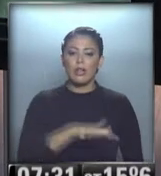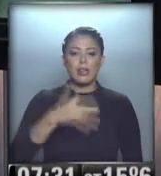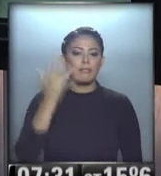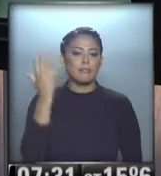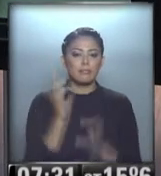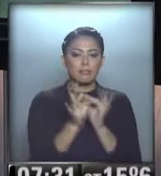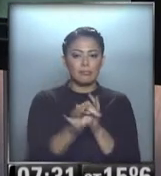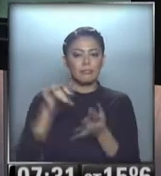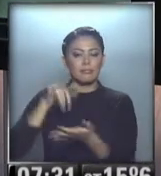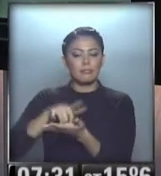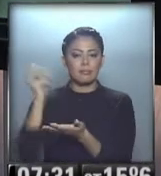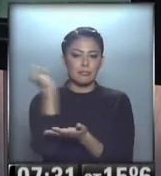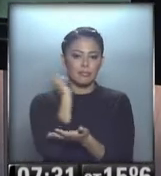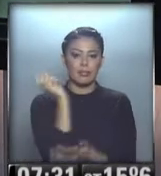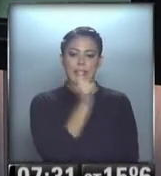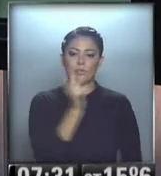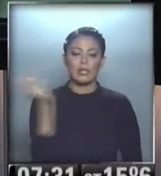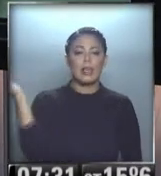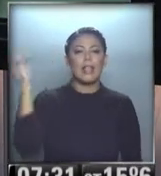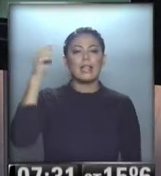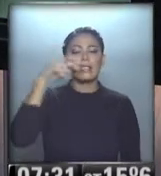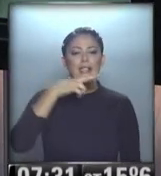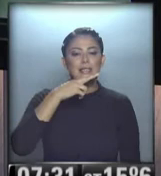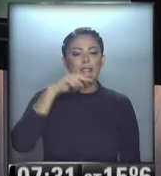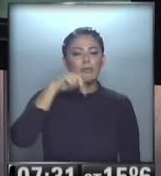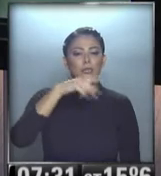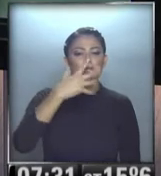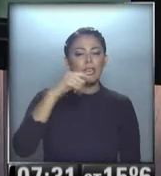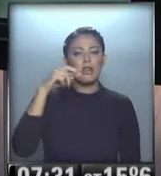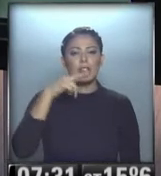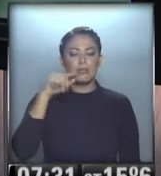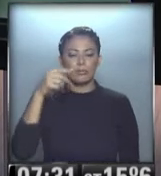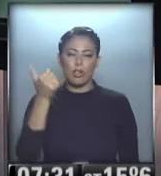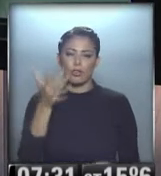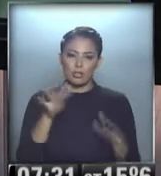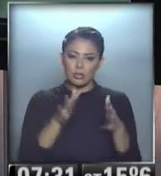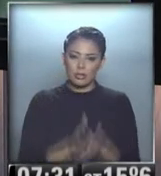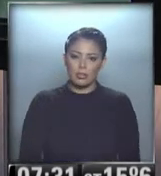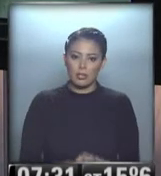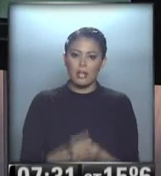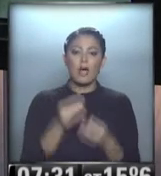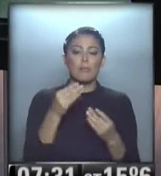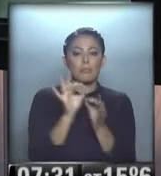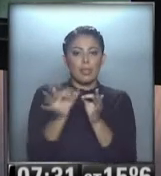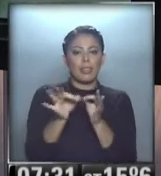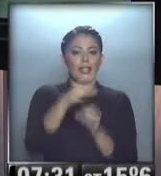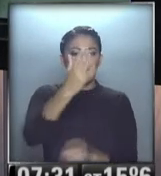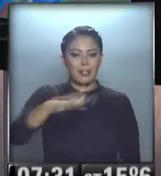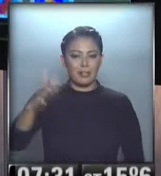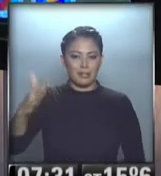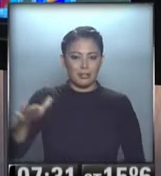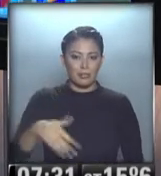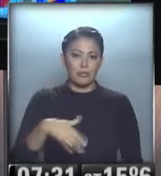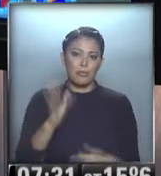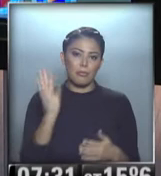y Aeroparque, con 17 grados 5, 17 grados 6. Un poquito más templados porque están cerquita del río. En la ciudad